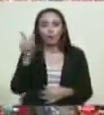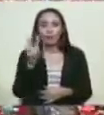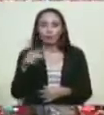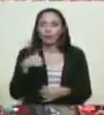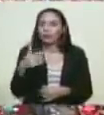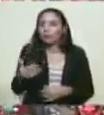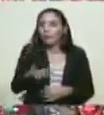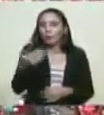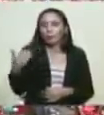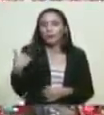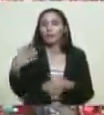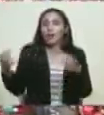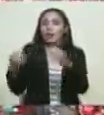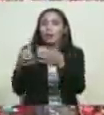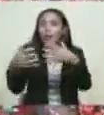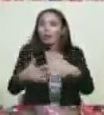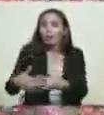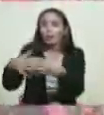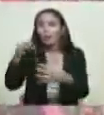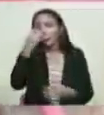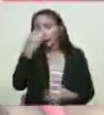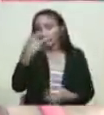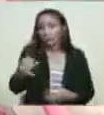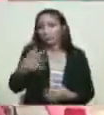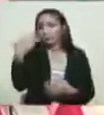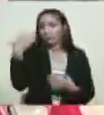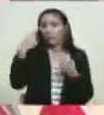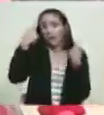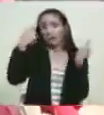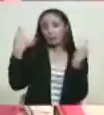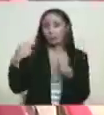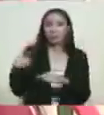que reconozca el pueblo en su voto,